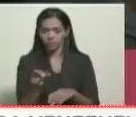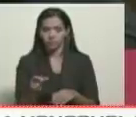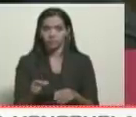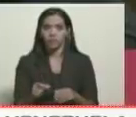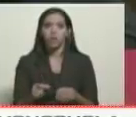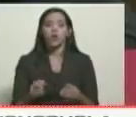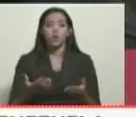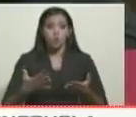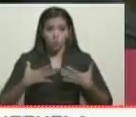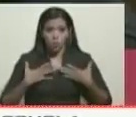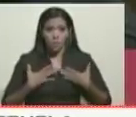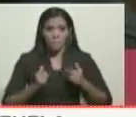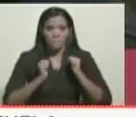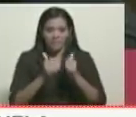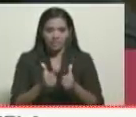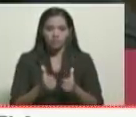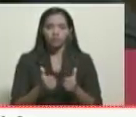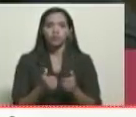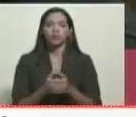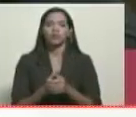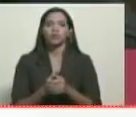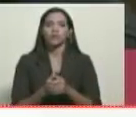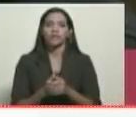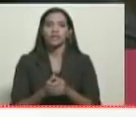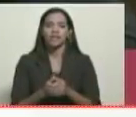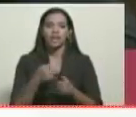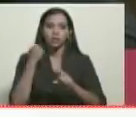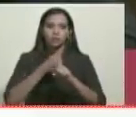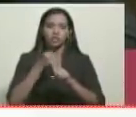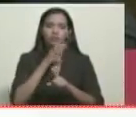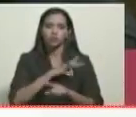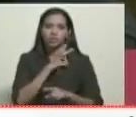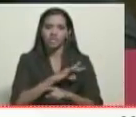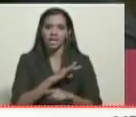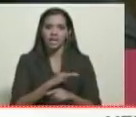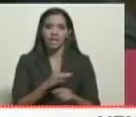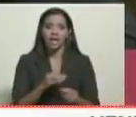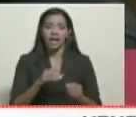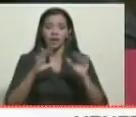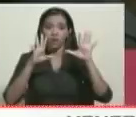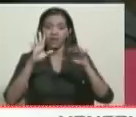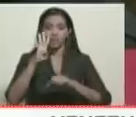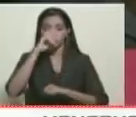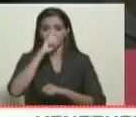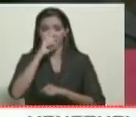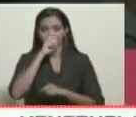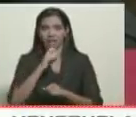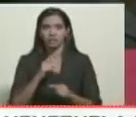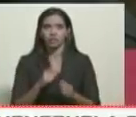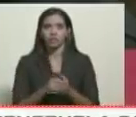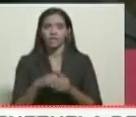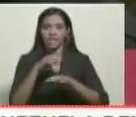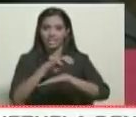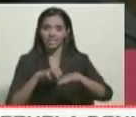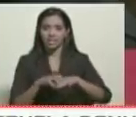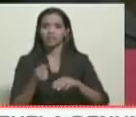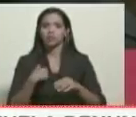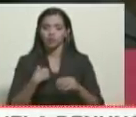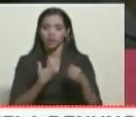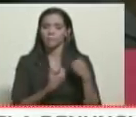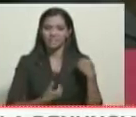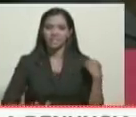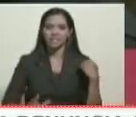lucha social y política, mucha honra, dando la cara. Por ejemplo, a los 14 años, en el Liceo Alberto Carnevali del Tigre. Yo fui presidente de ese